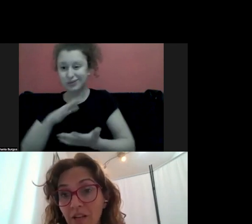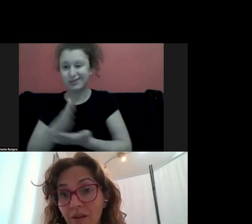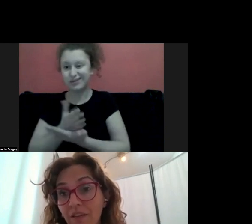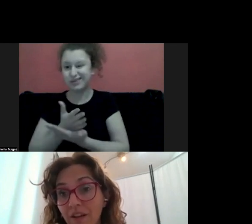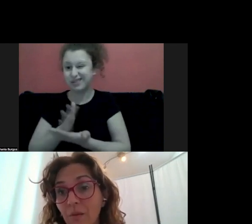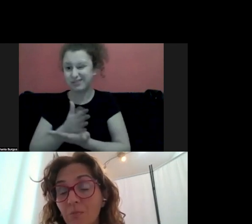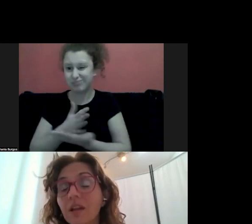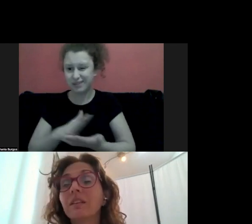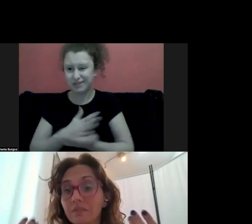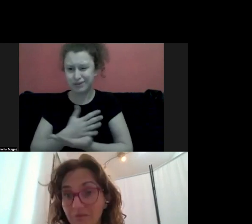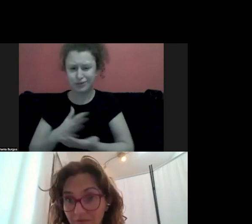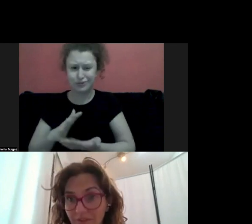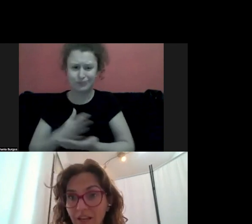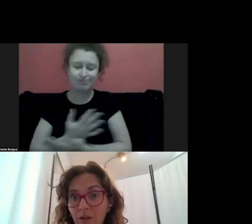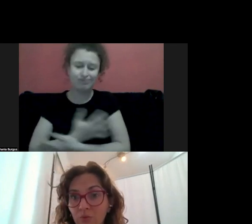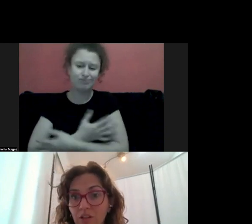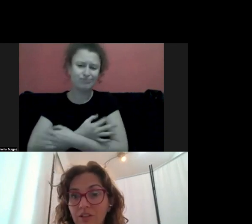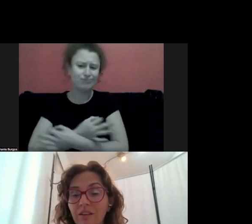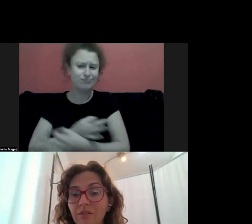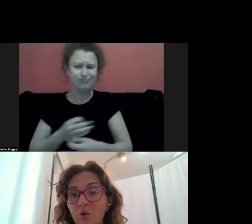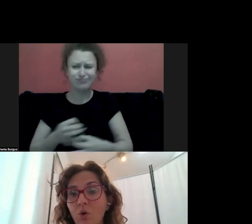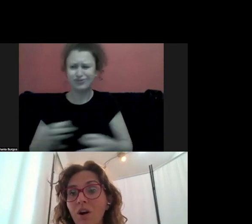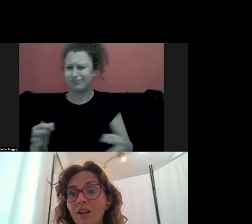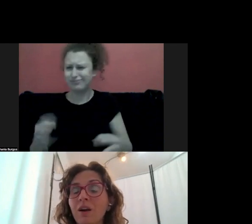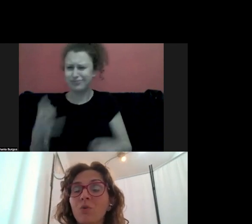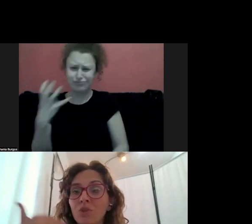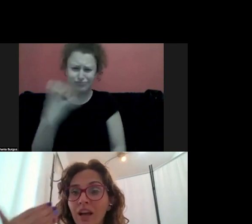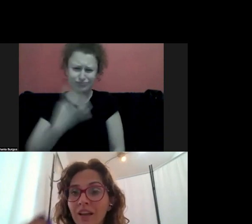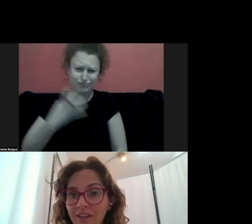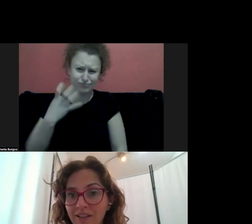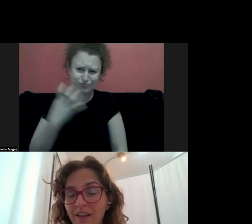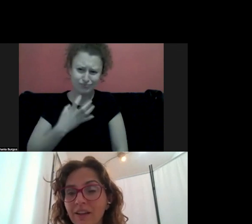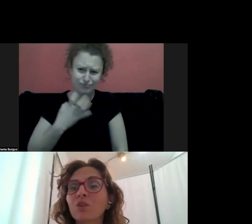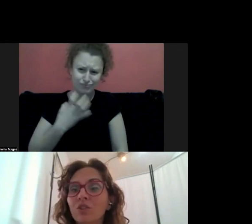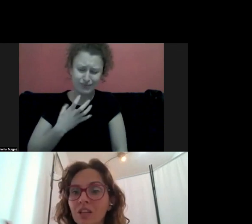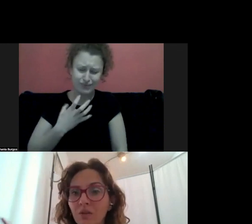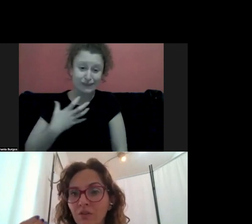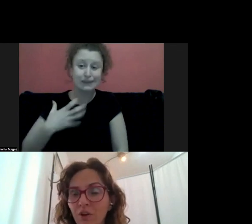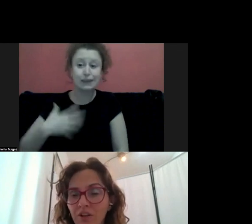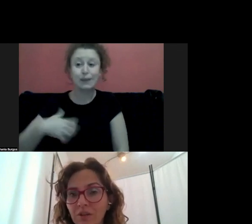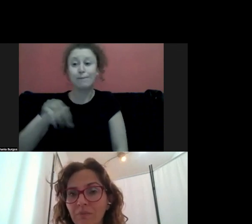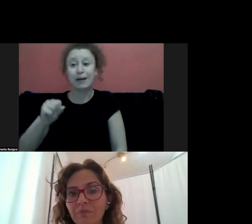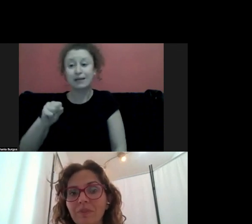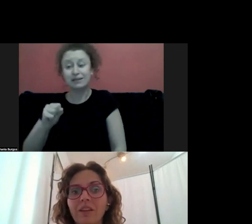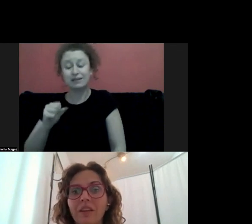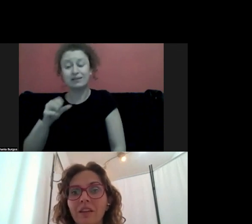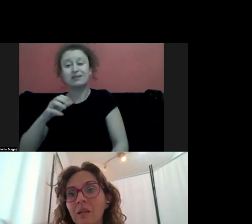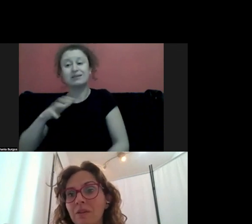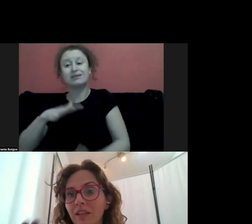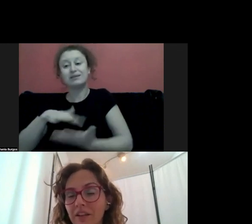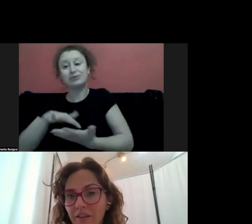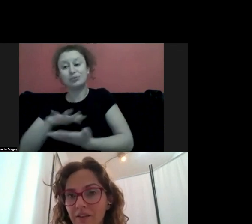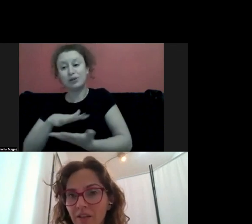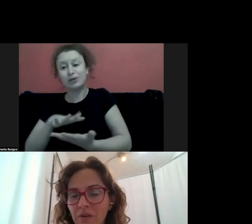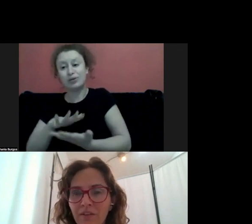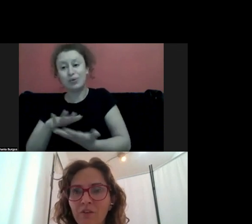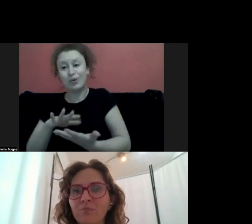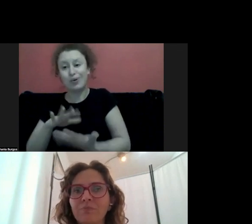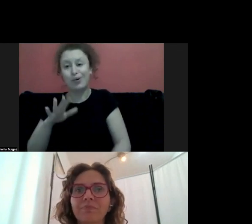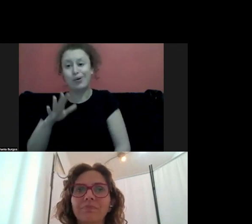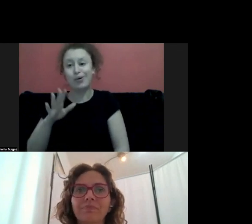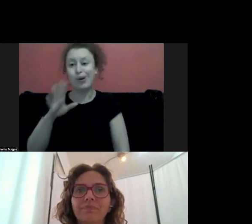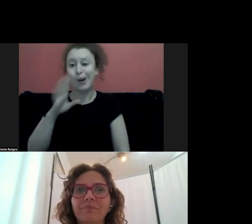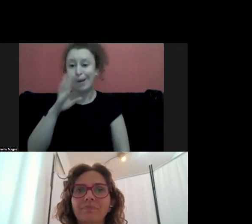Máxime si la madre también es autista, lo cual aún ahí ya se dan otras situaciones que incrementan esa